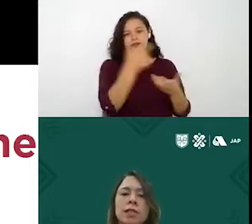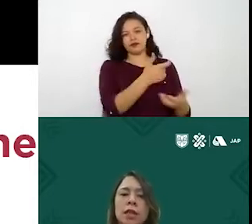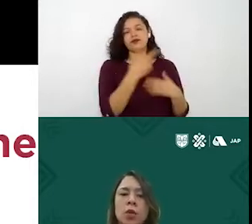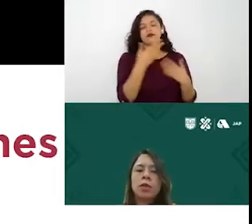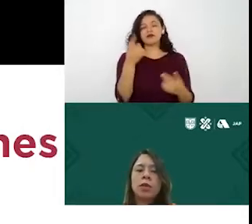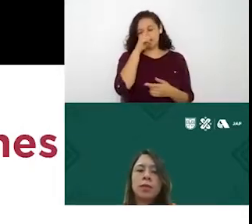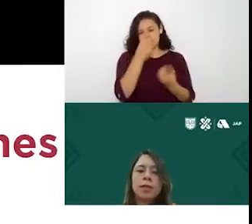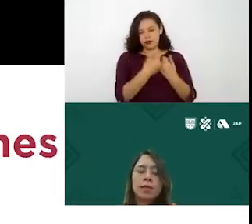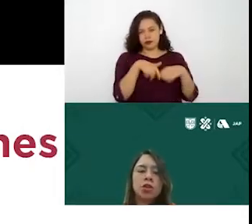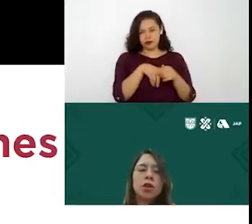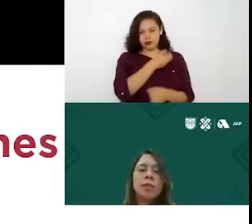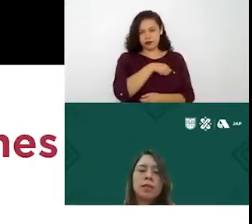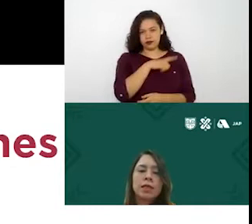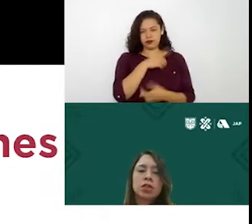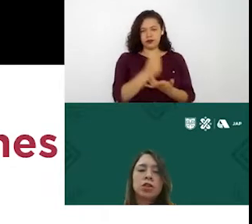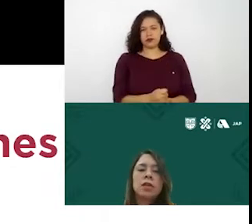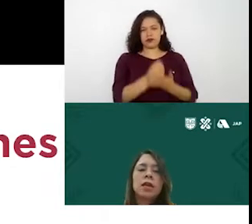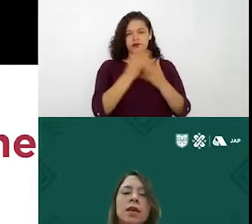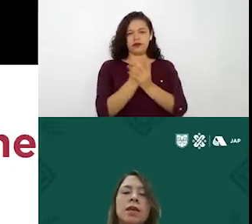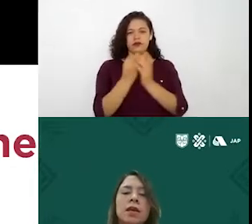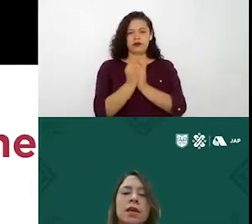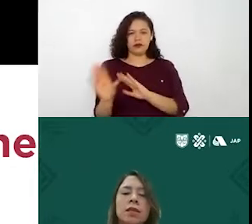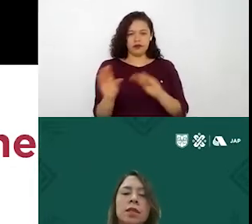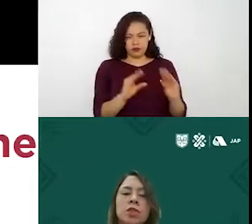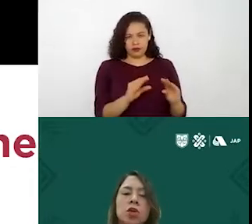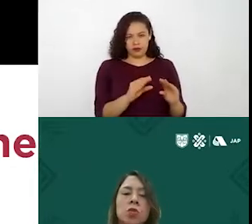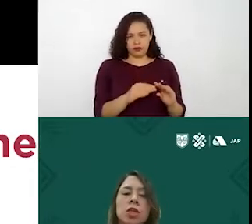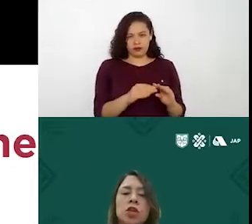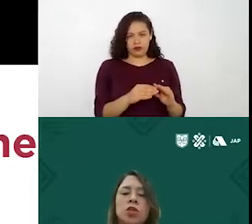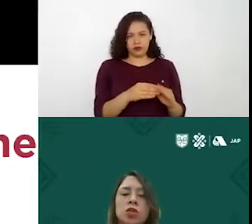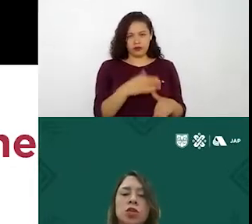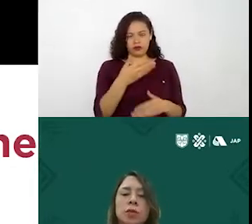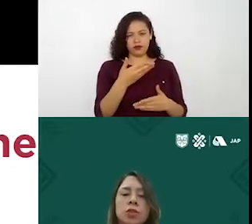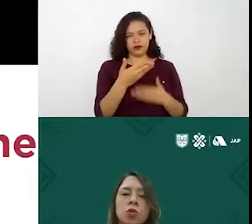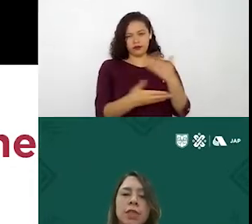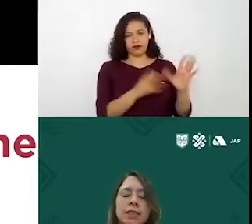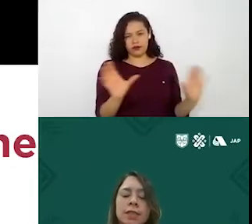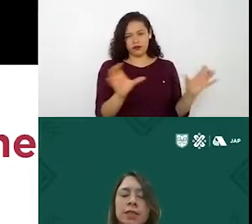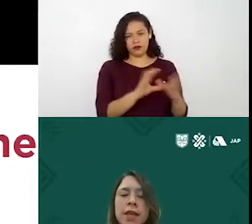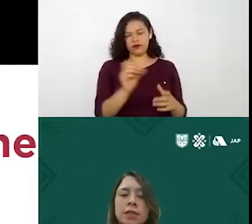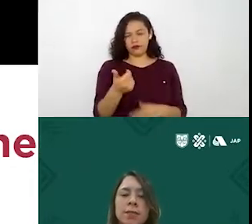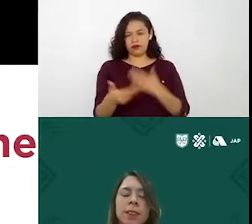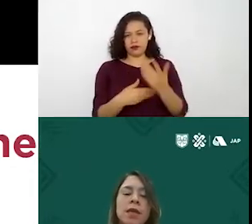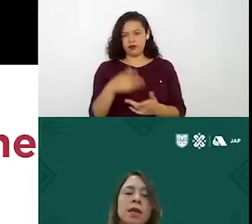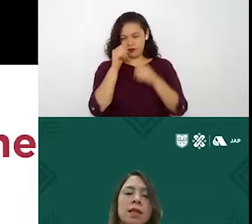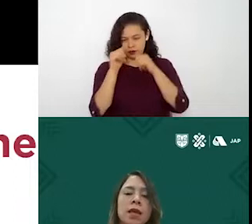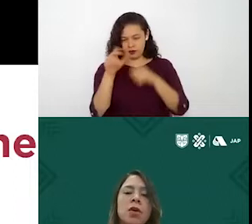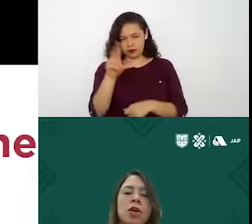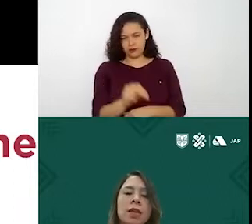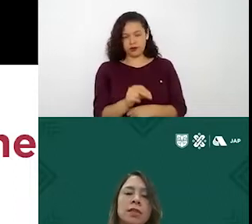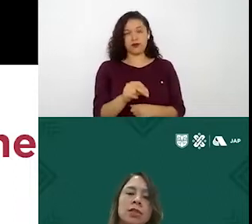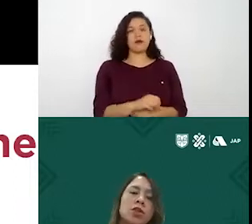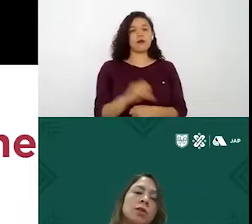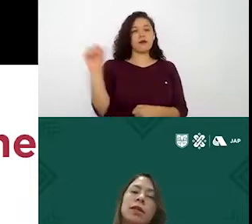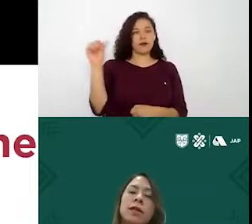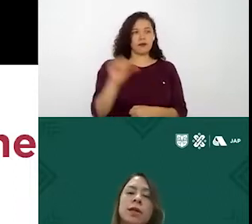social salud rehabilitación capacitación servicios comunitarios y otros servicios no asistenciales el día de hoy